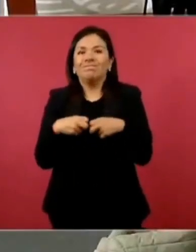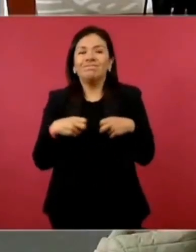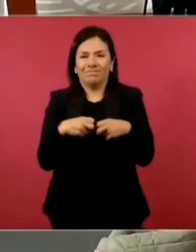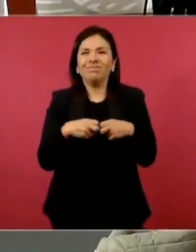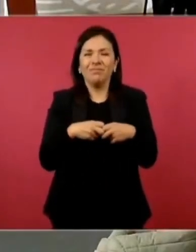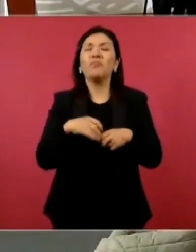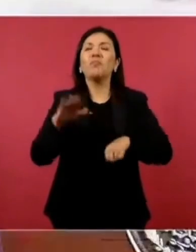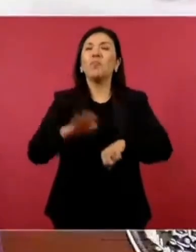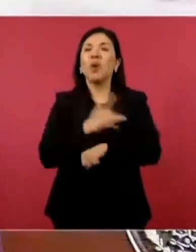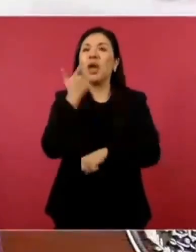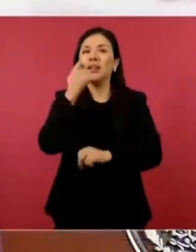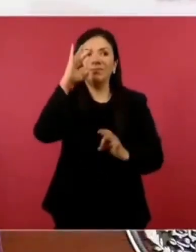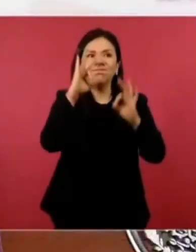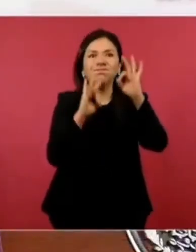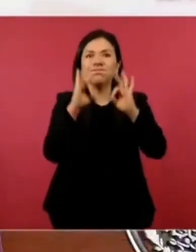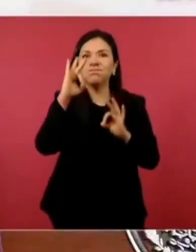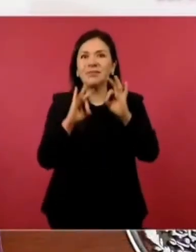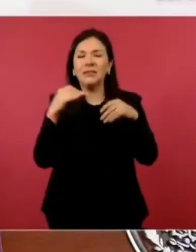cambiaria,